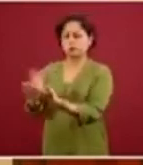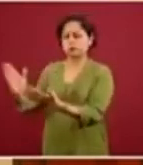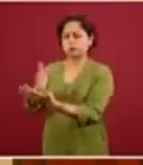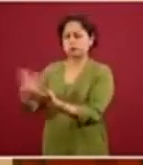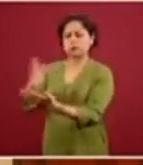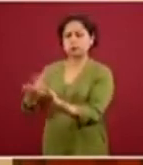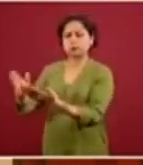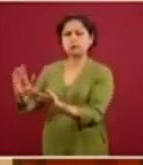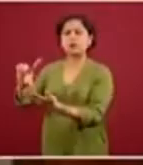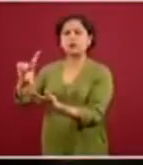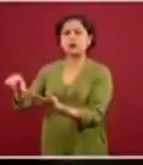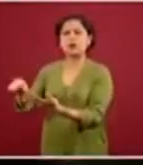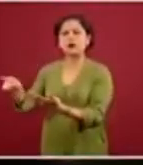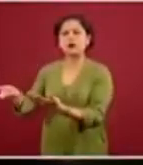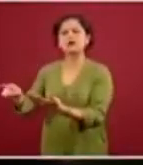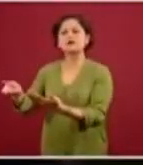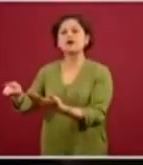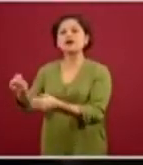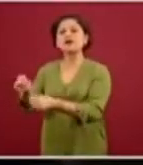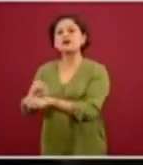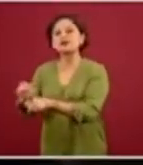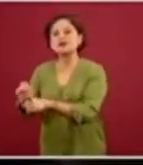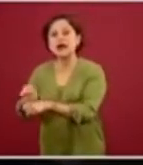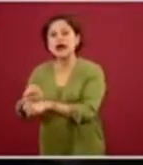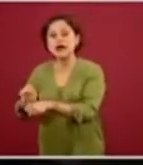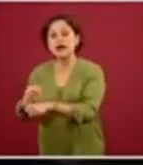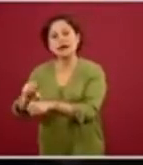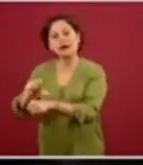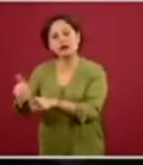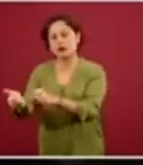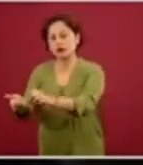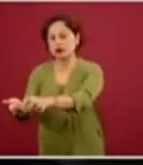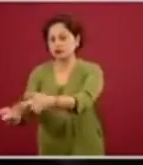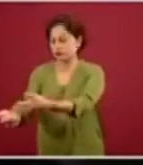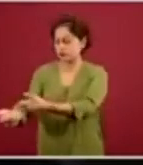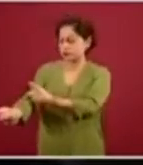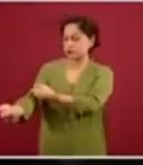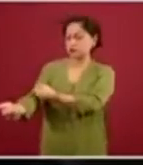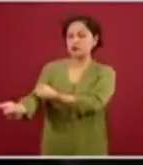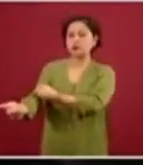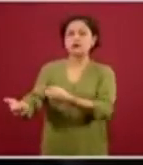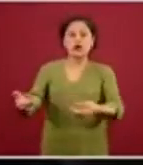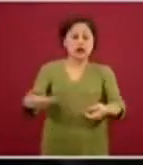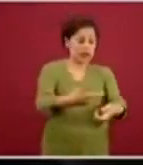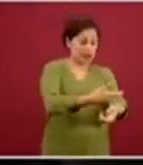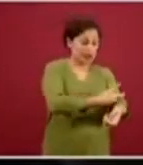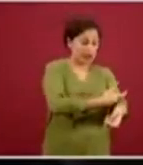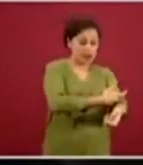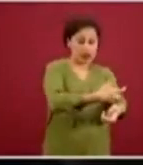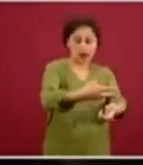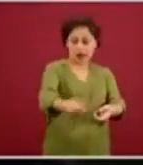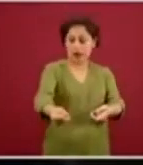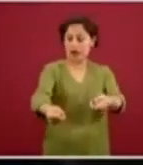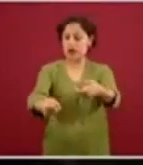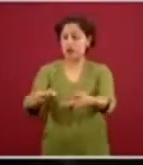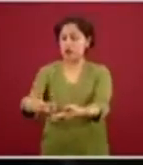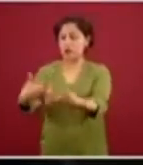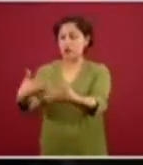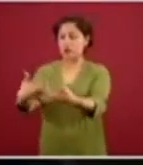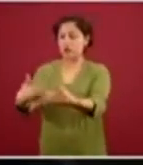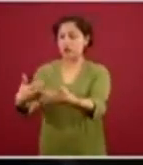individuo. Todo mediante un sistema totalmente cerrado, donde se conecta al